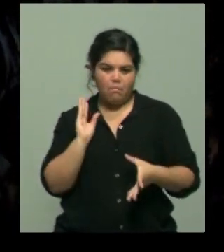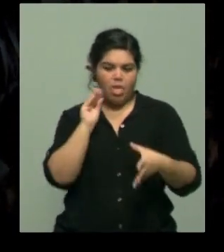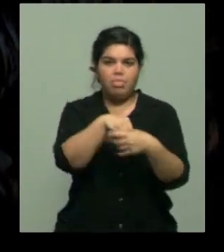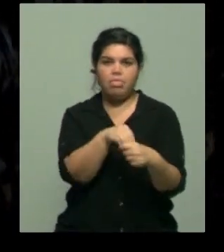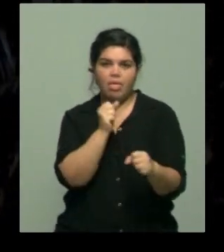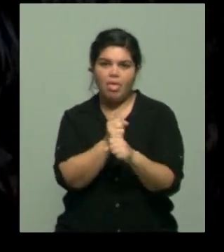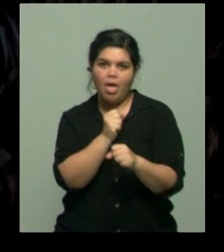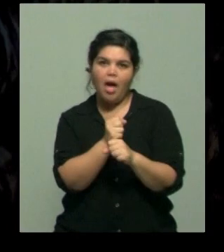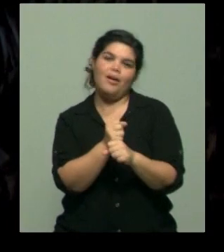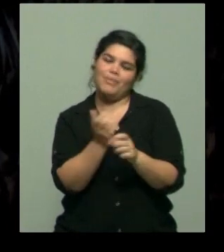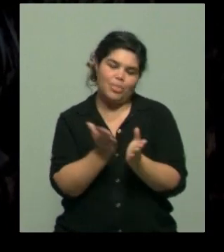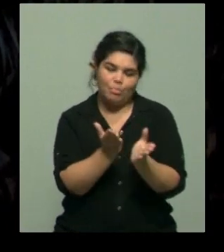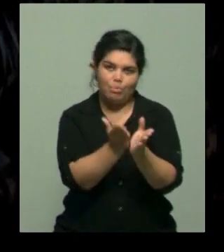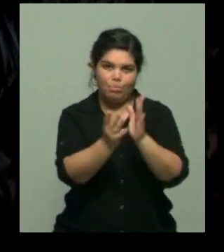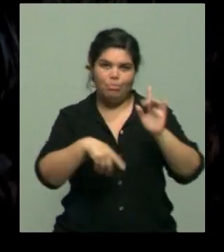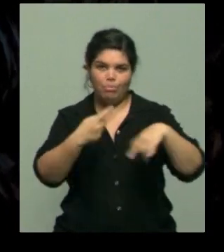familia, para ese